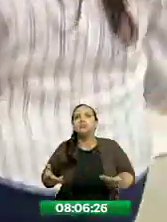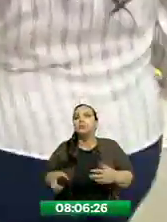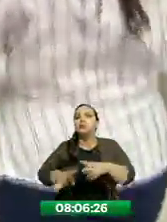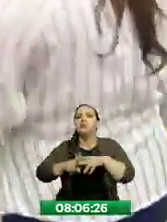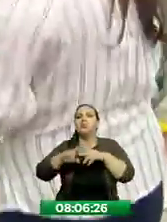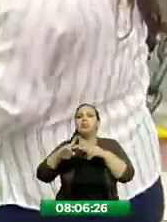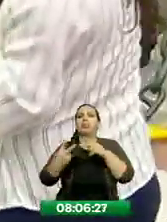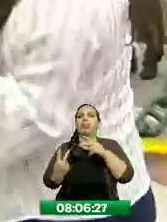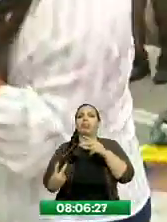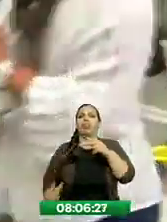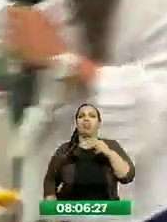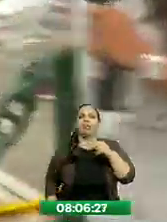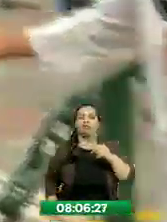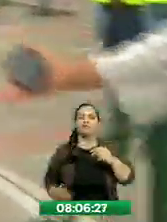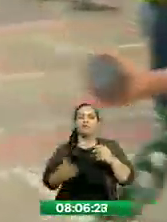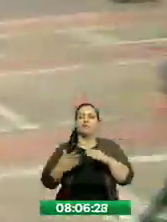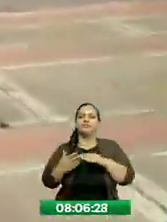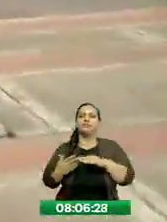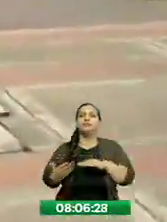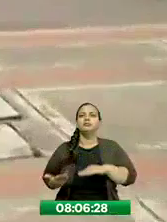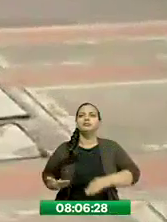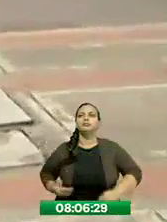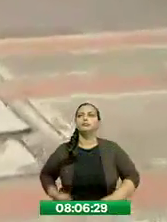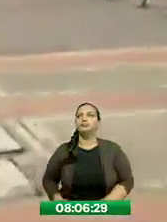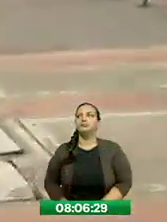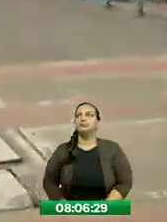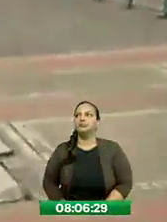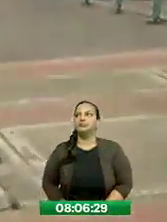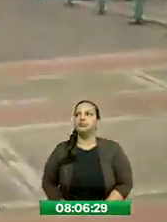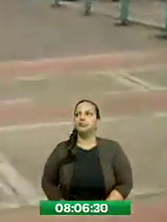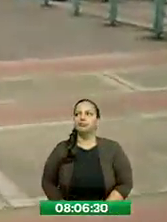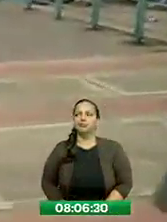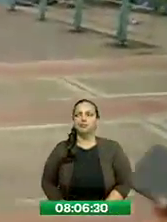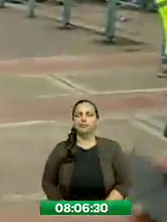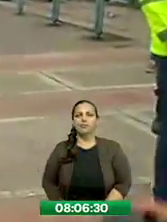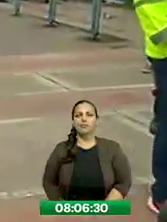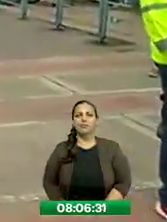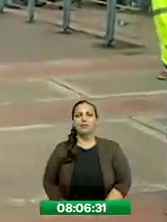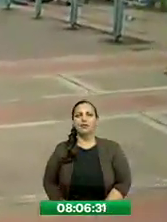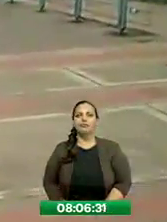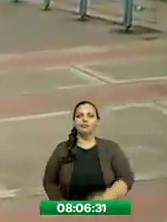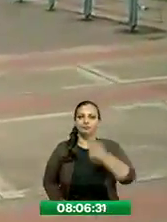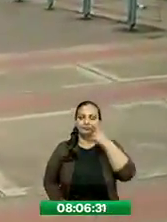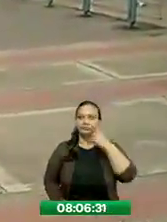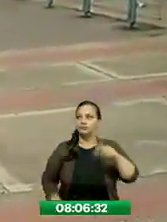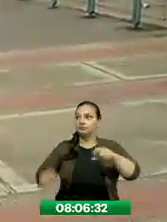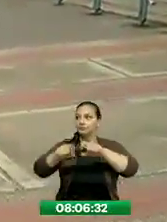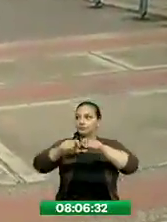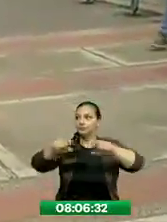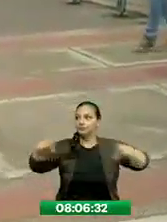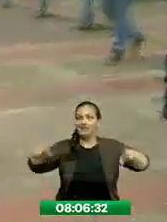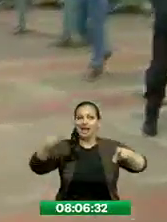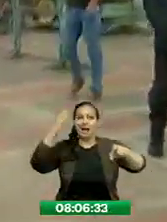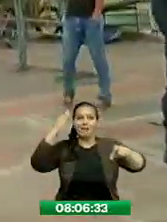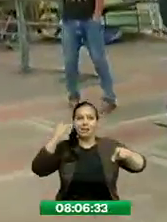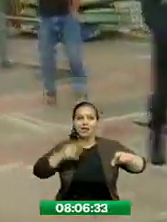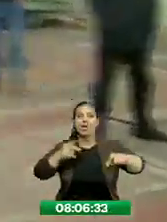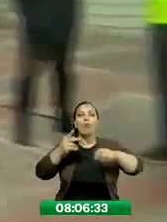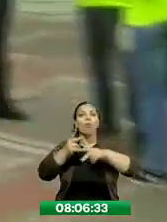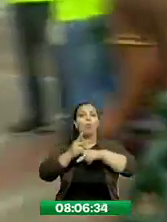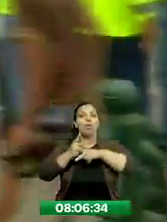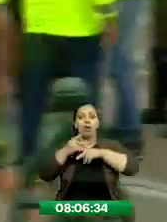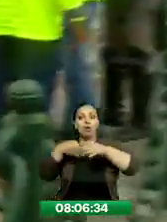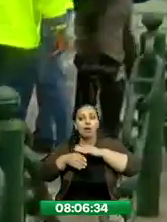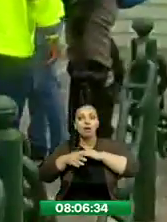labores que realizaron. Están ya retirando también de la cinta de la escena de los hechos. La Policía Nacional